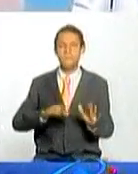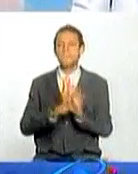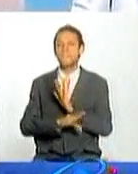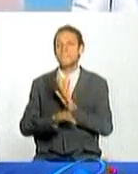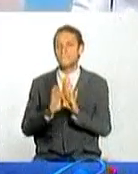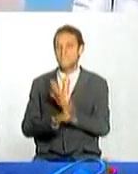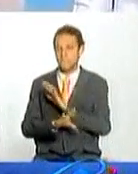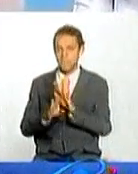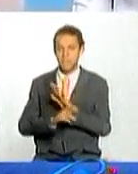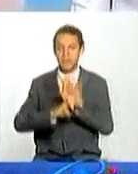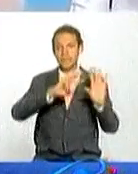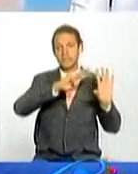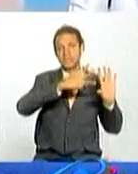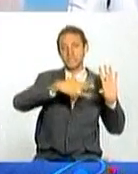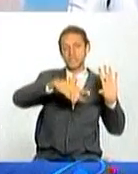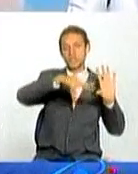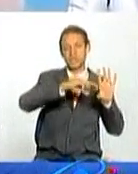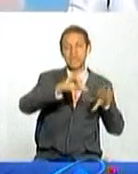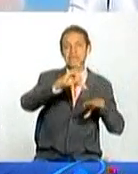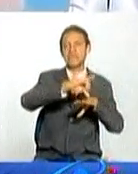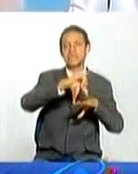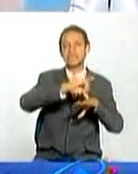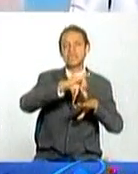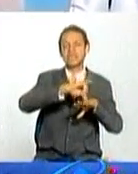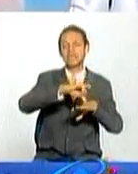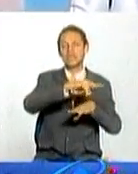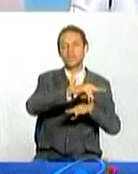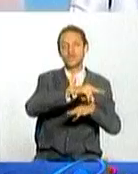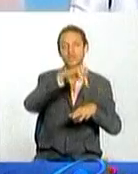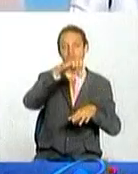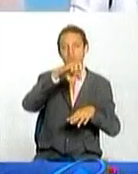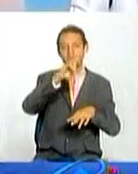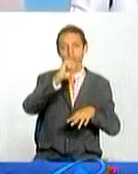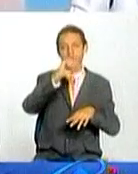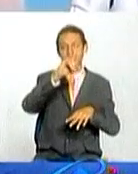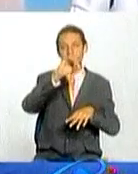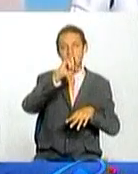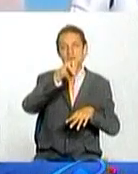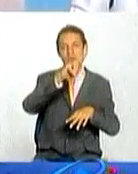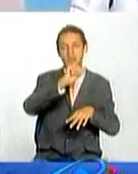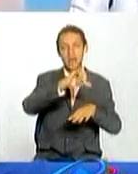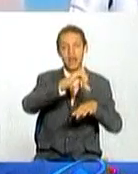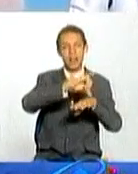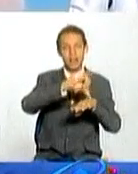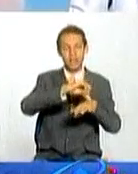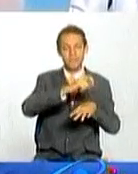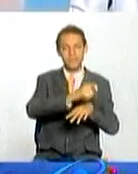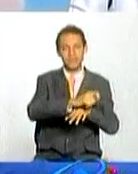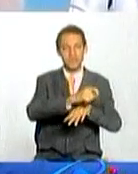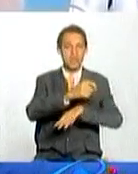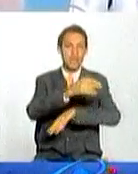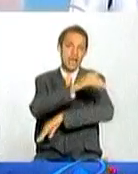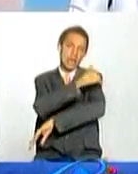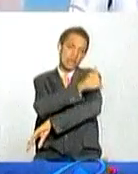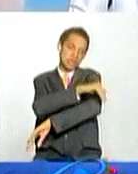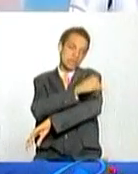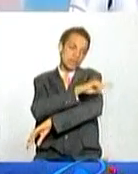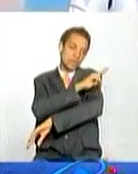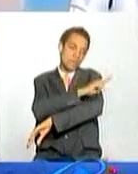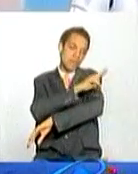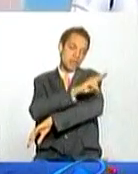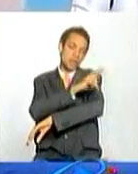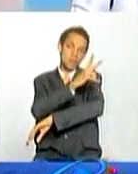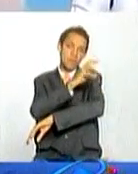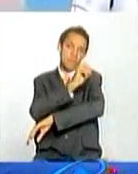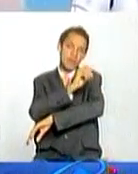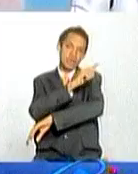Parque Médico, que queda a media cuadra de la iglesia de La Pradera, en la calle 22, 2091. Nosotros